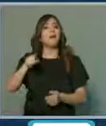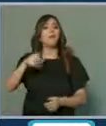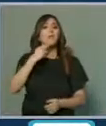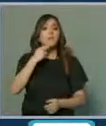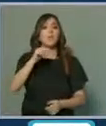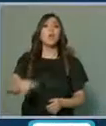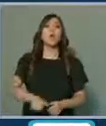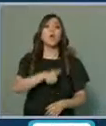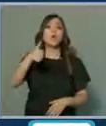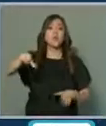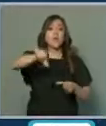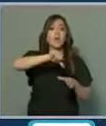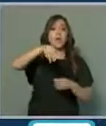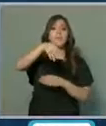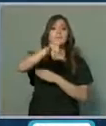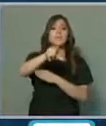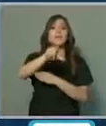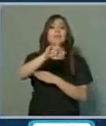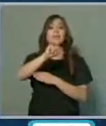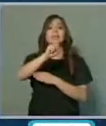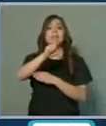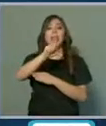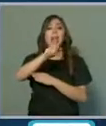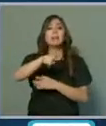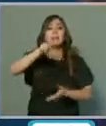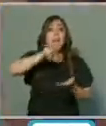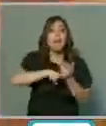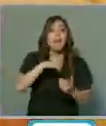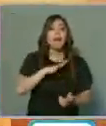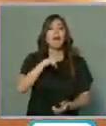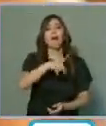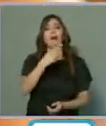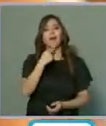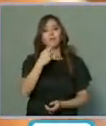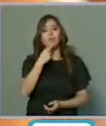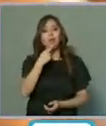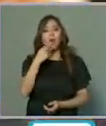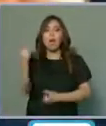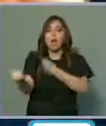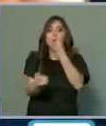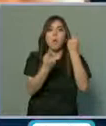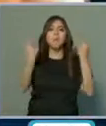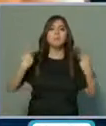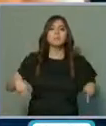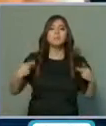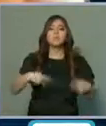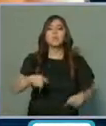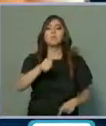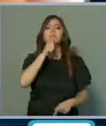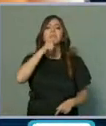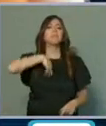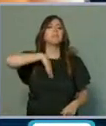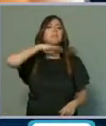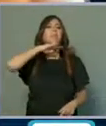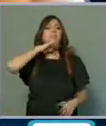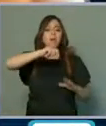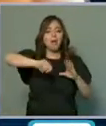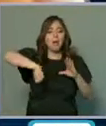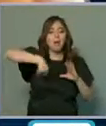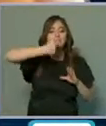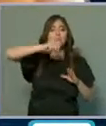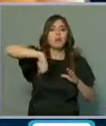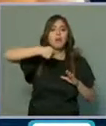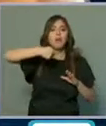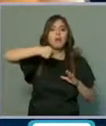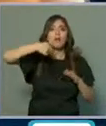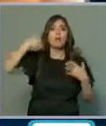islas son aderezos que tienen mucho azúcar. Entonces, de pronto, sin que nosotros nos estemos dando cuenta, las cantidades